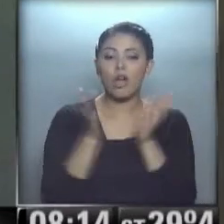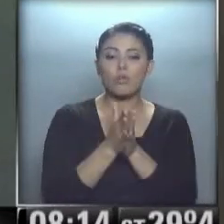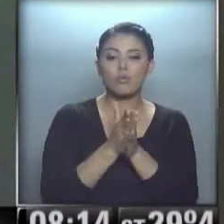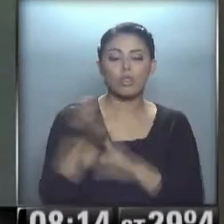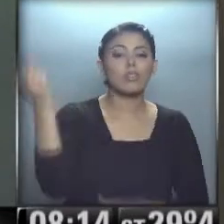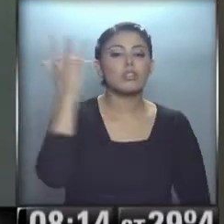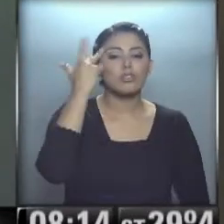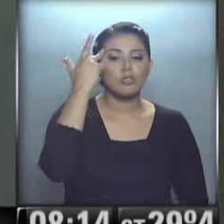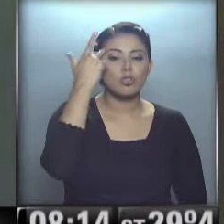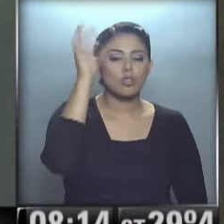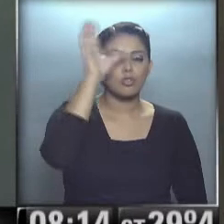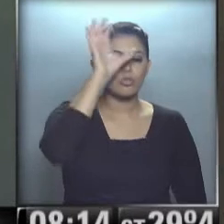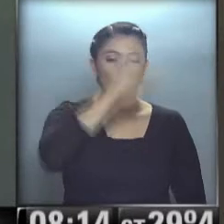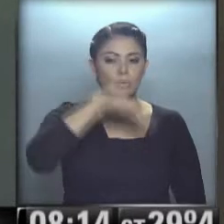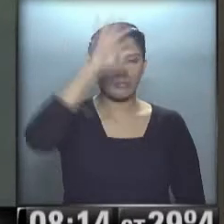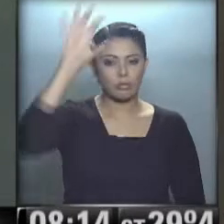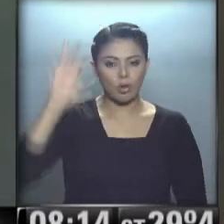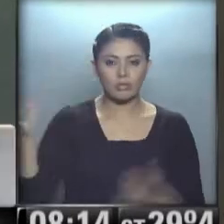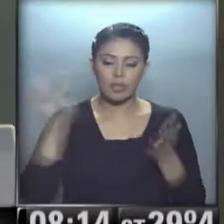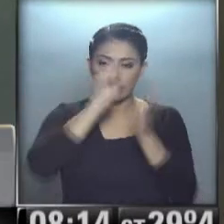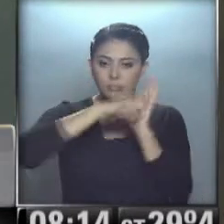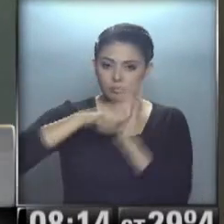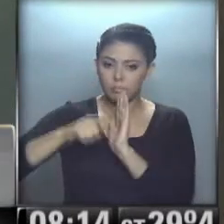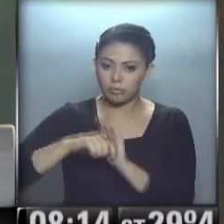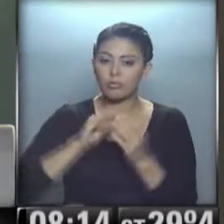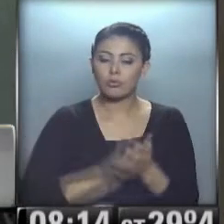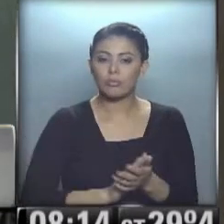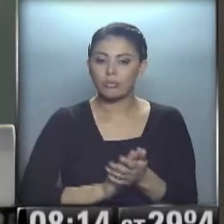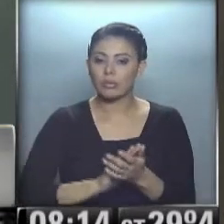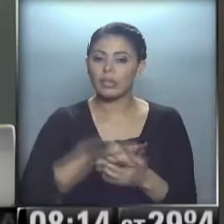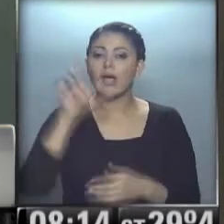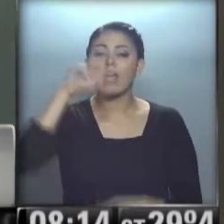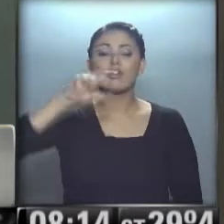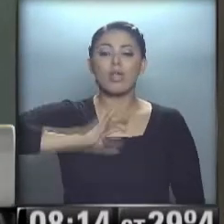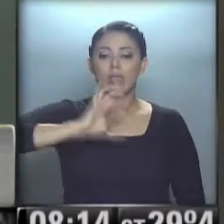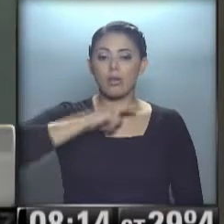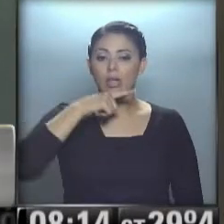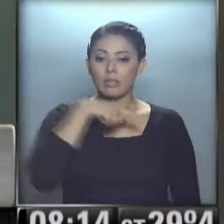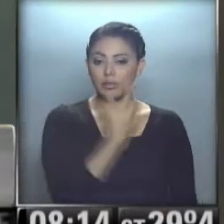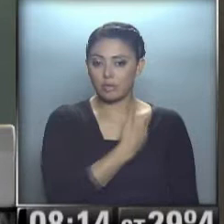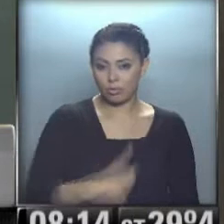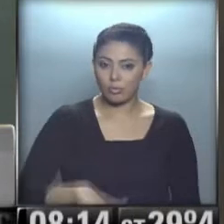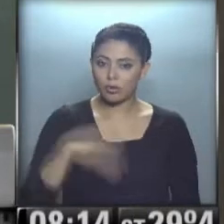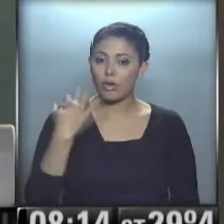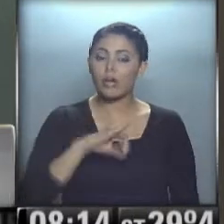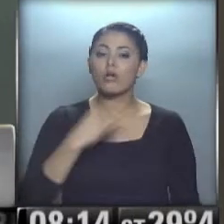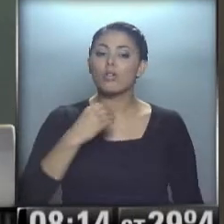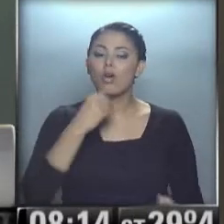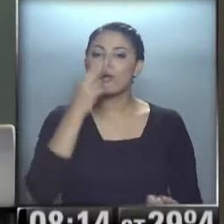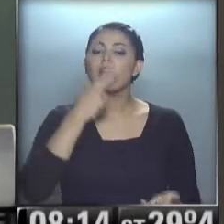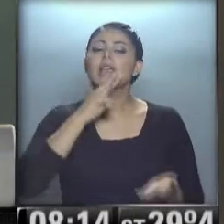el objeto de la reprogramación de los vencimientos de los servicios de la deuda pública en materia de capital e